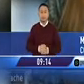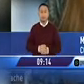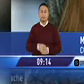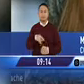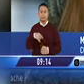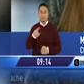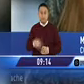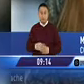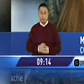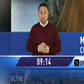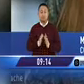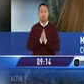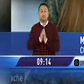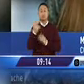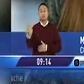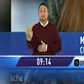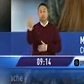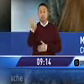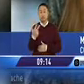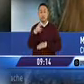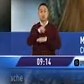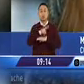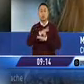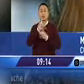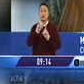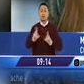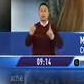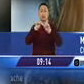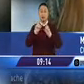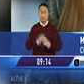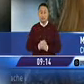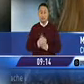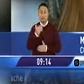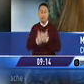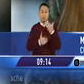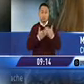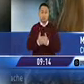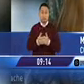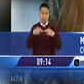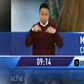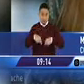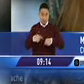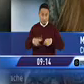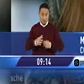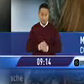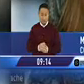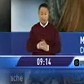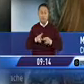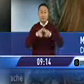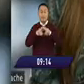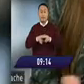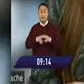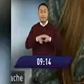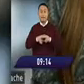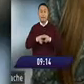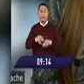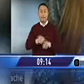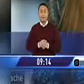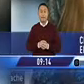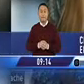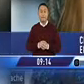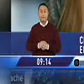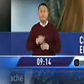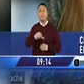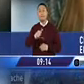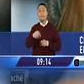terna de la Superintendencia de Datos. Próximamente tendremos igual que revisar ya las bases de los